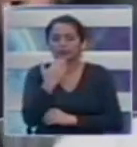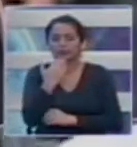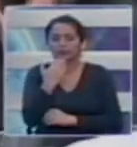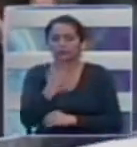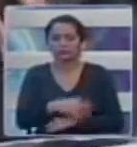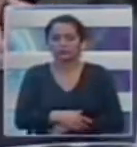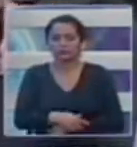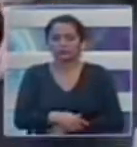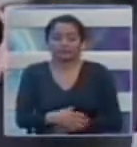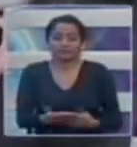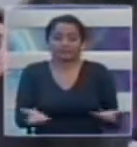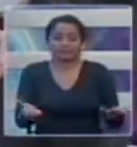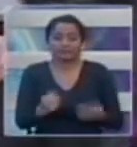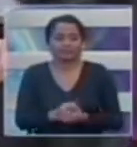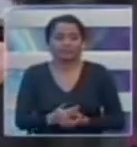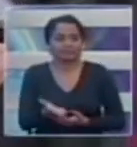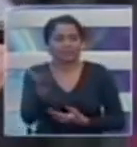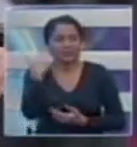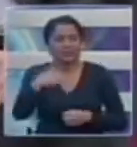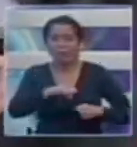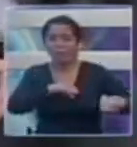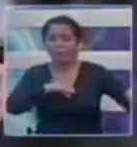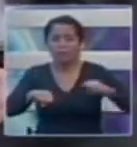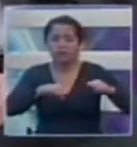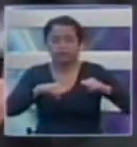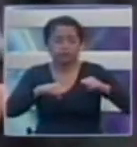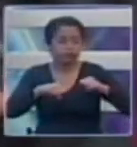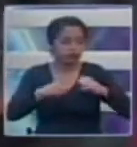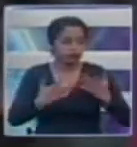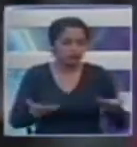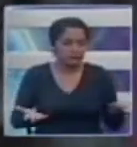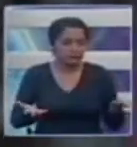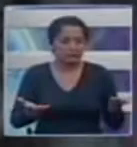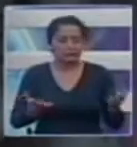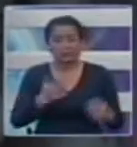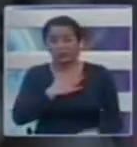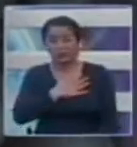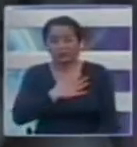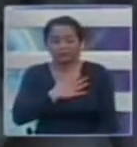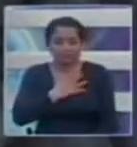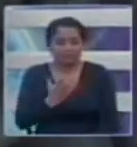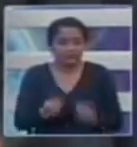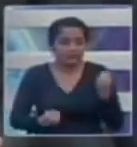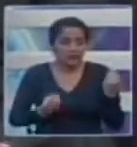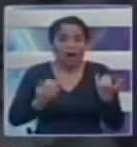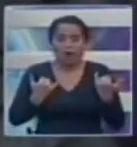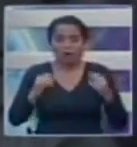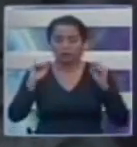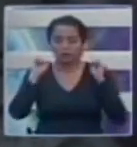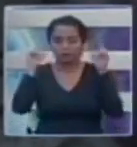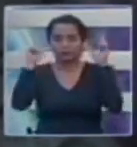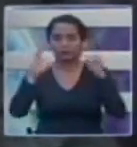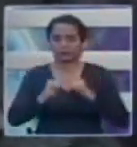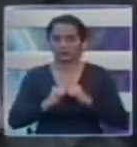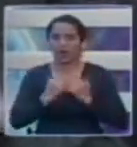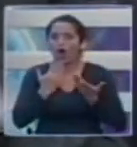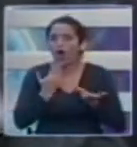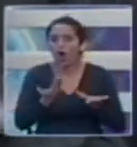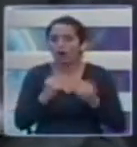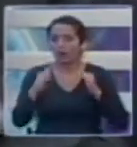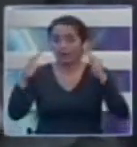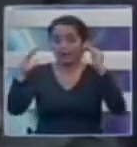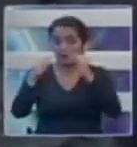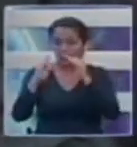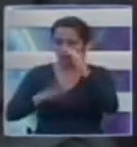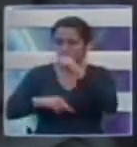también de la desgracia del terremoto, se han tomado muy en cuenta las construcciones inteligentes.